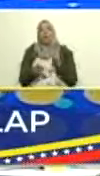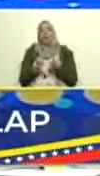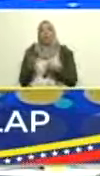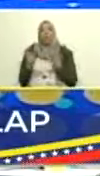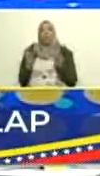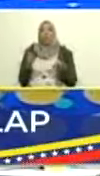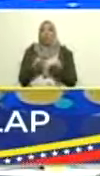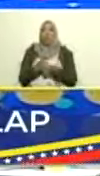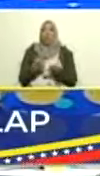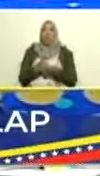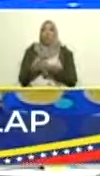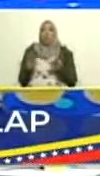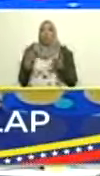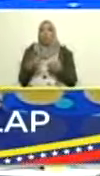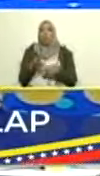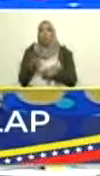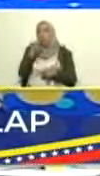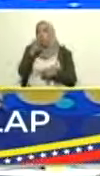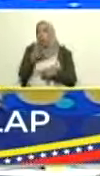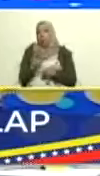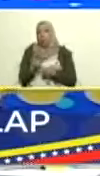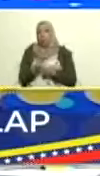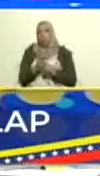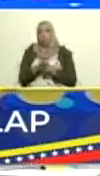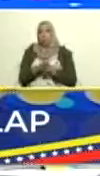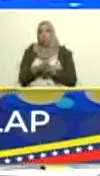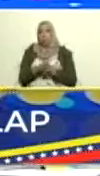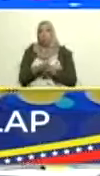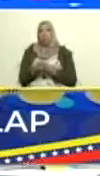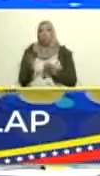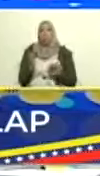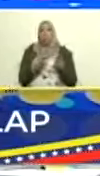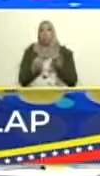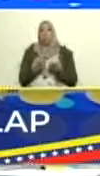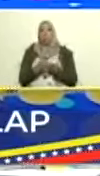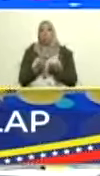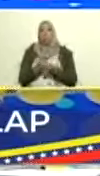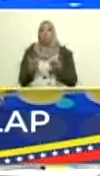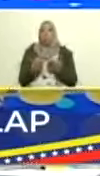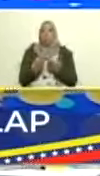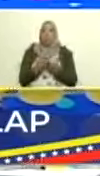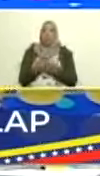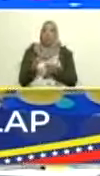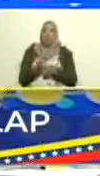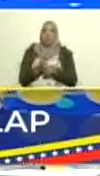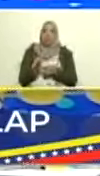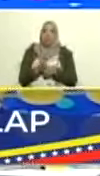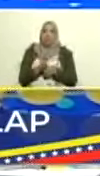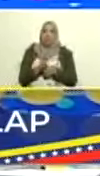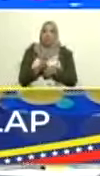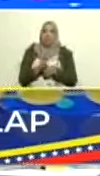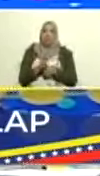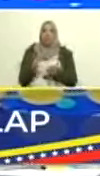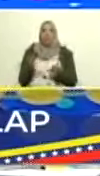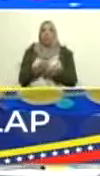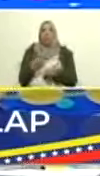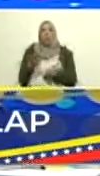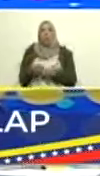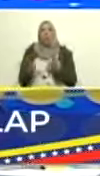Pusieron un títere 4 años para tratar de llevar una guerra civil a Venezuela, dar el golpe de